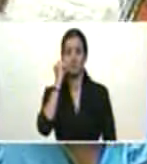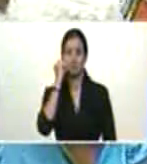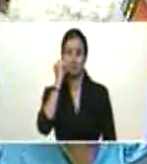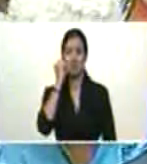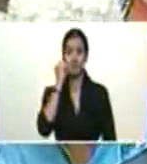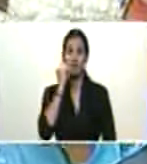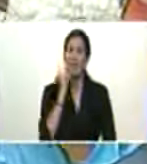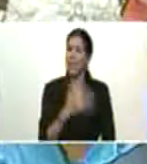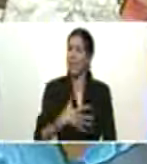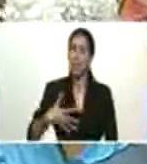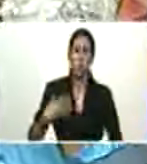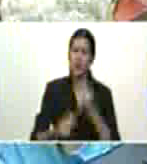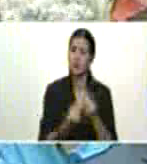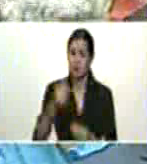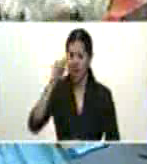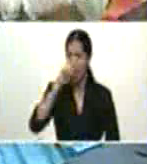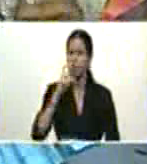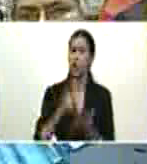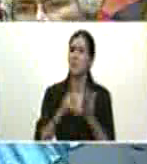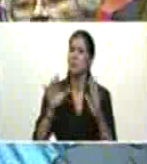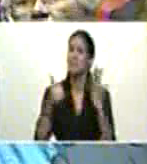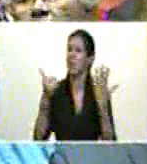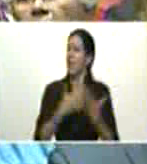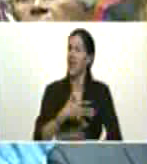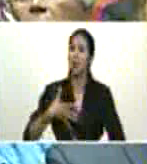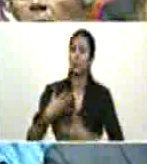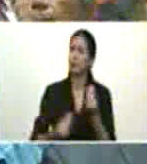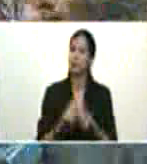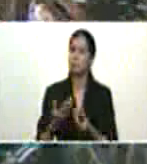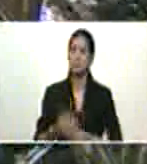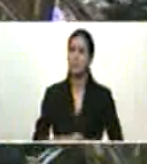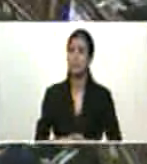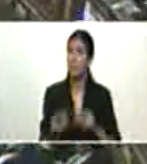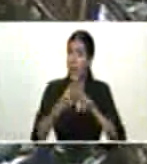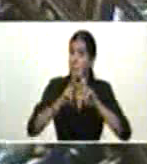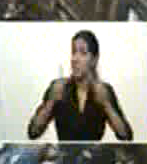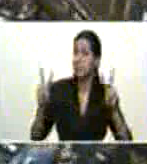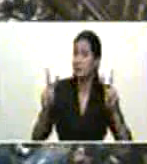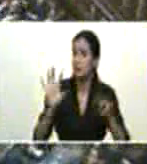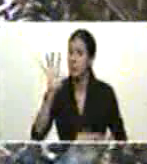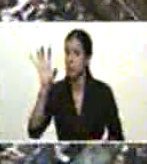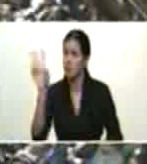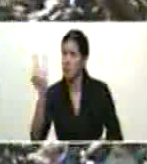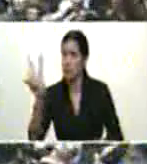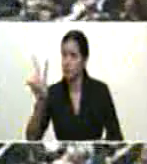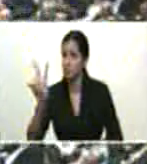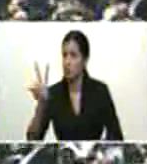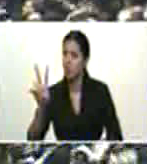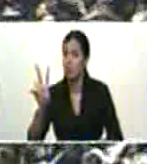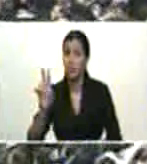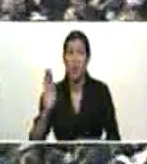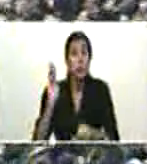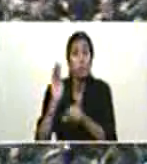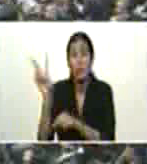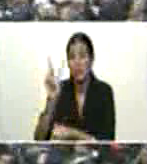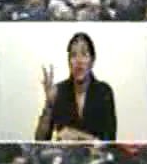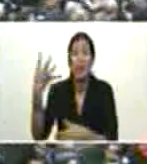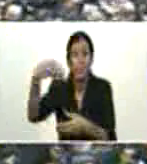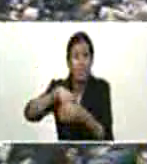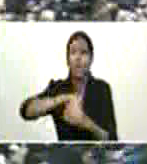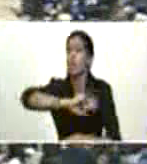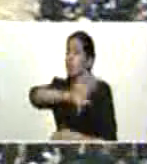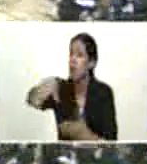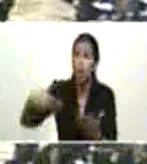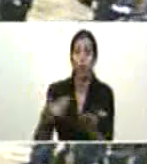¿Qué queremos en el año 2016? ¿La paz del país que nos cobija a todos?